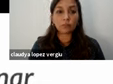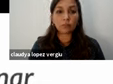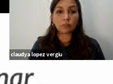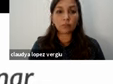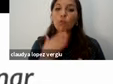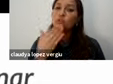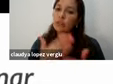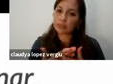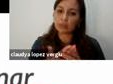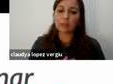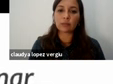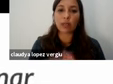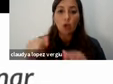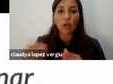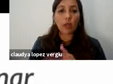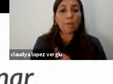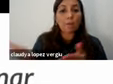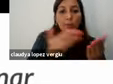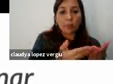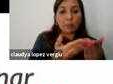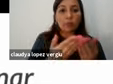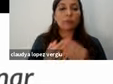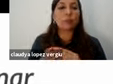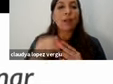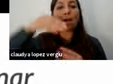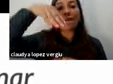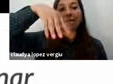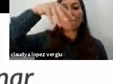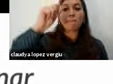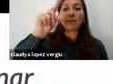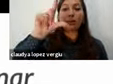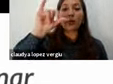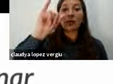Muchas gracias. Ahora damos pase a Melissa Tola,